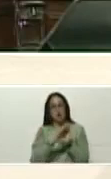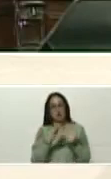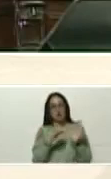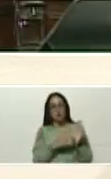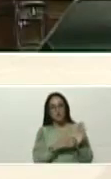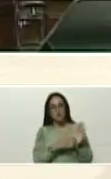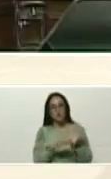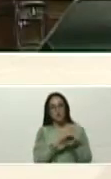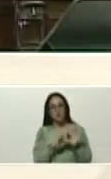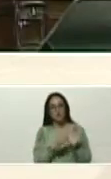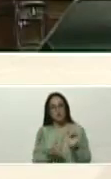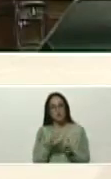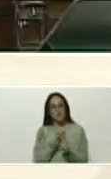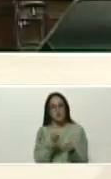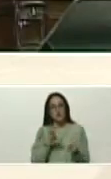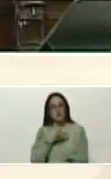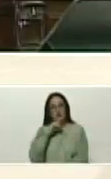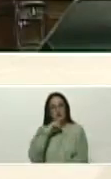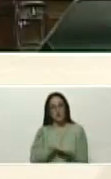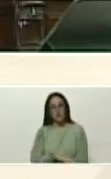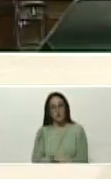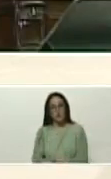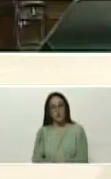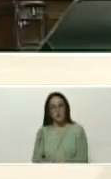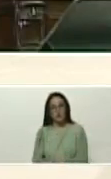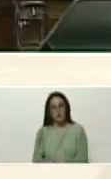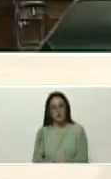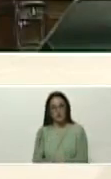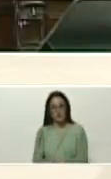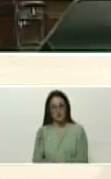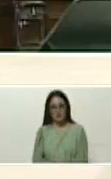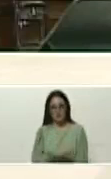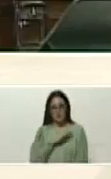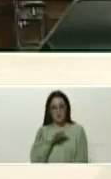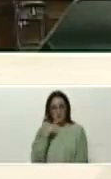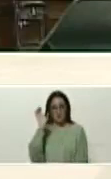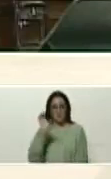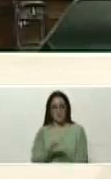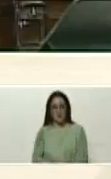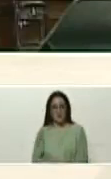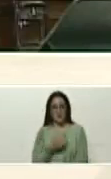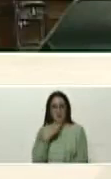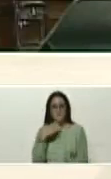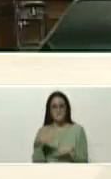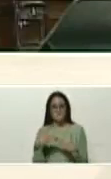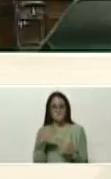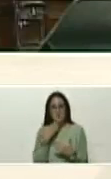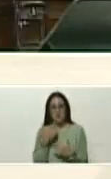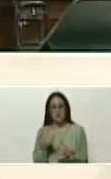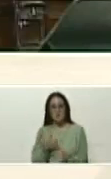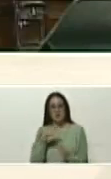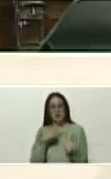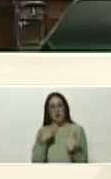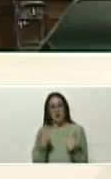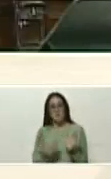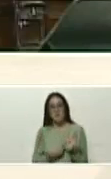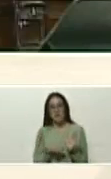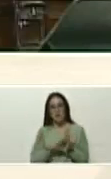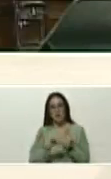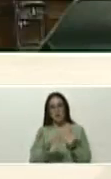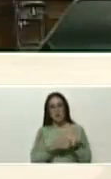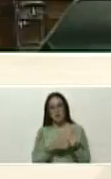la constitución más democrática de la historia de nuestro país. Y la mejor y más completa y garantista constitución